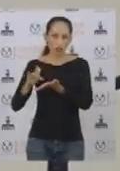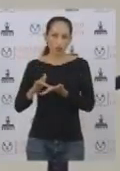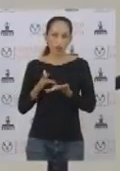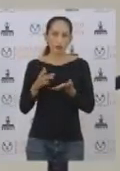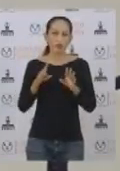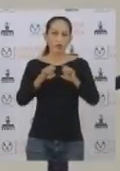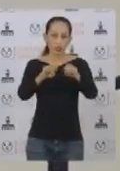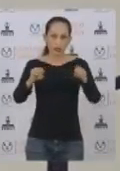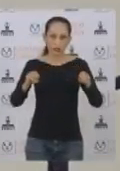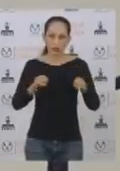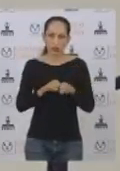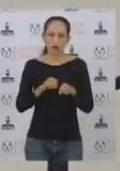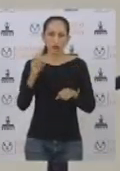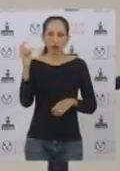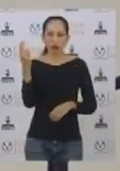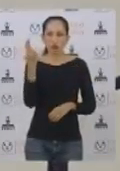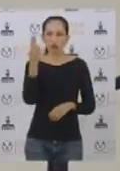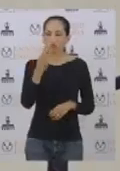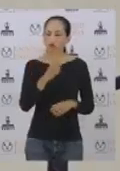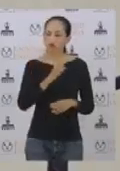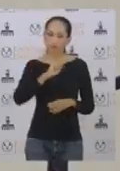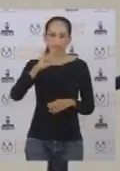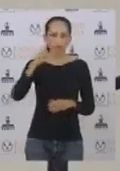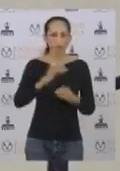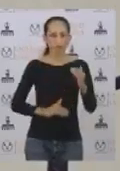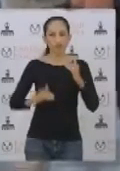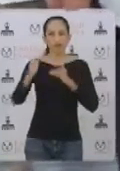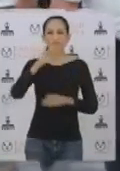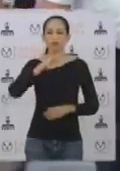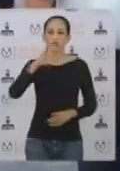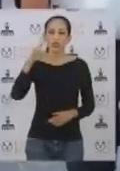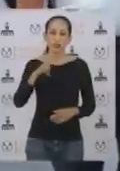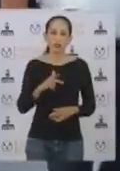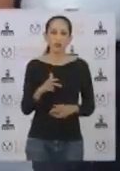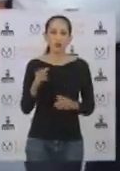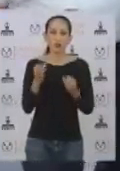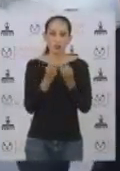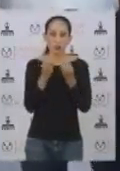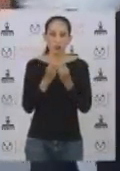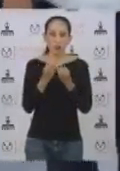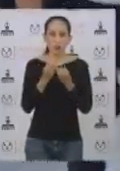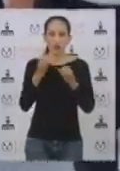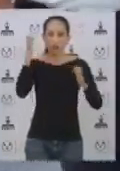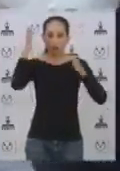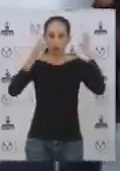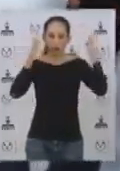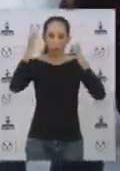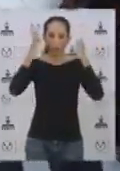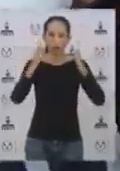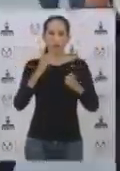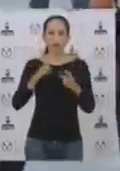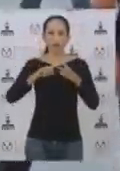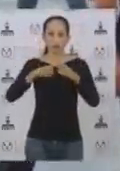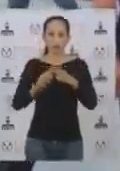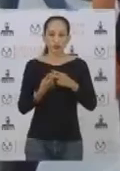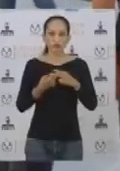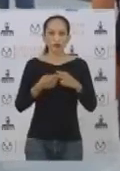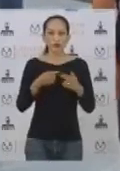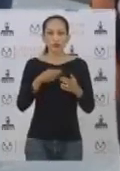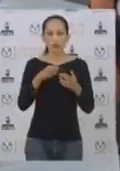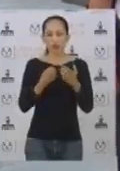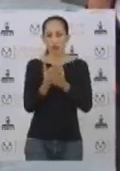aulas de la UAT al señalar que es una de las mejores universidades del país. La Expo Orienta 2016 se inició en Nuevo Laredo,